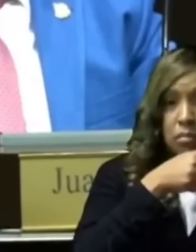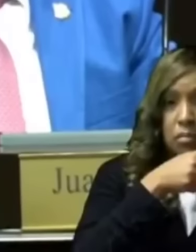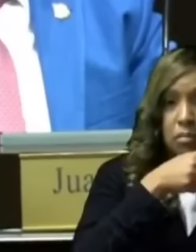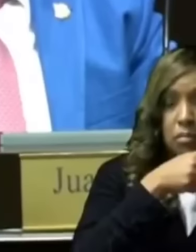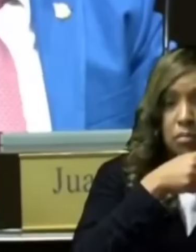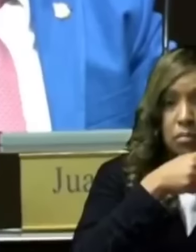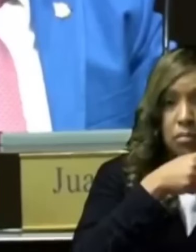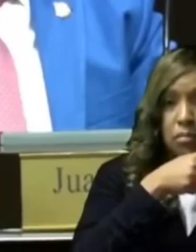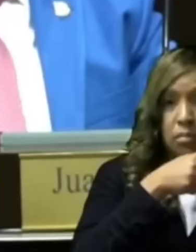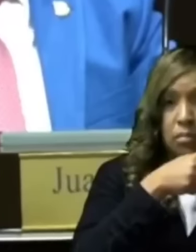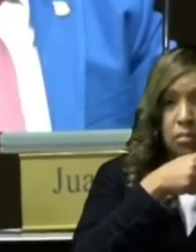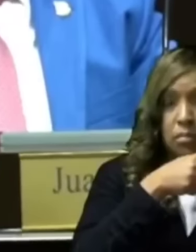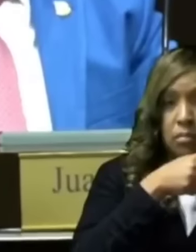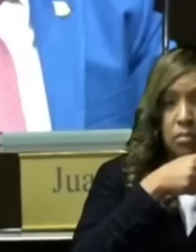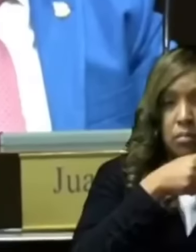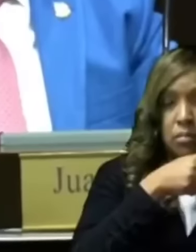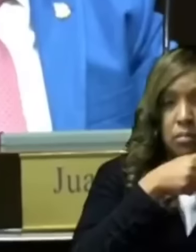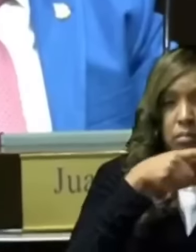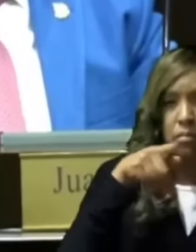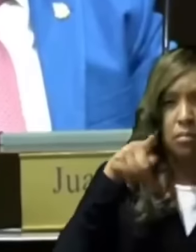Rousseau y Montesquieu.